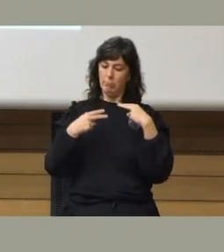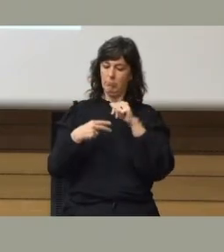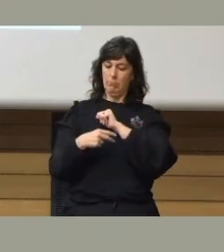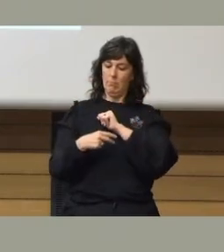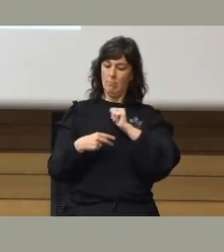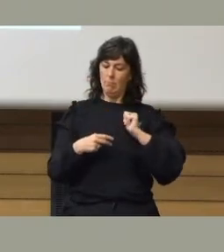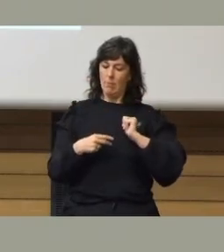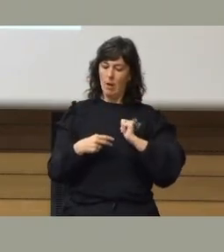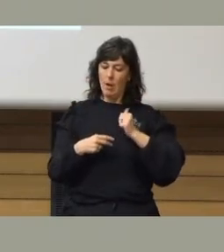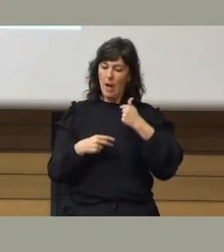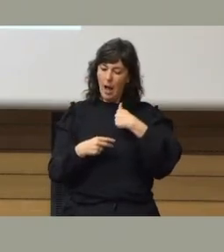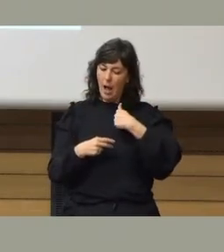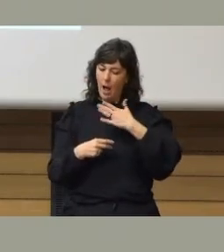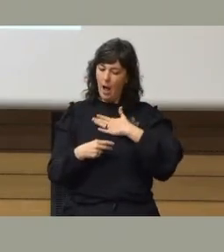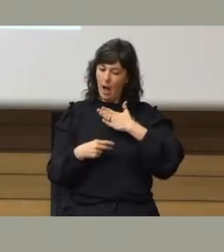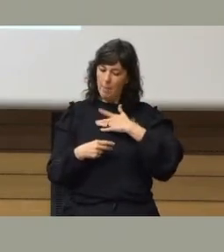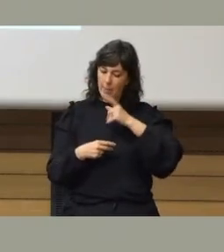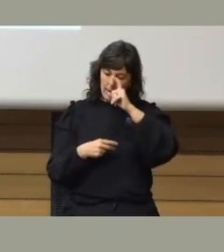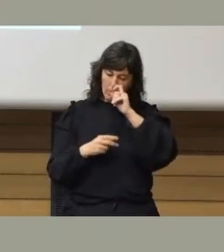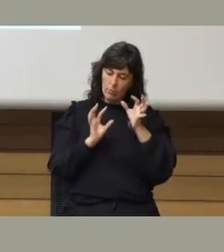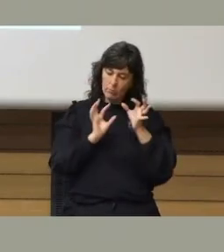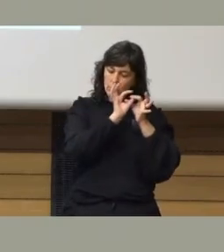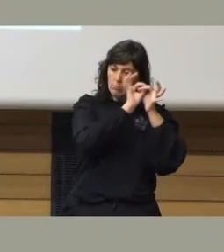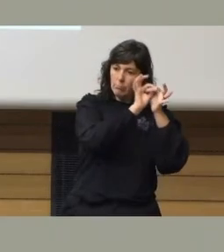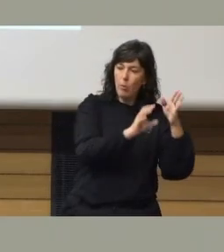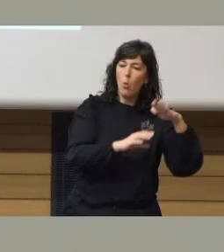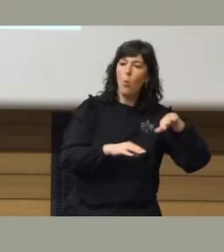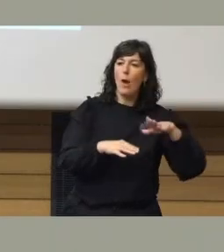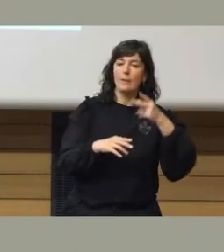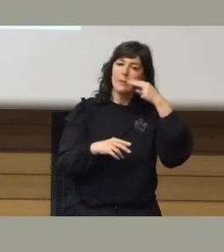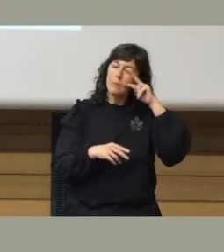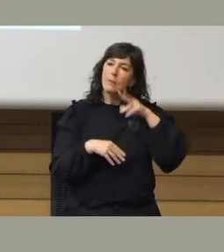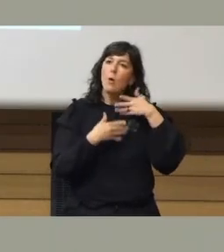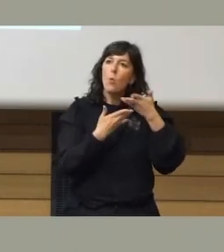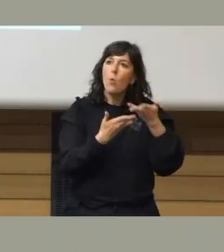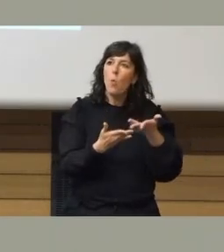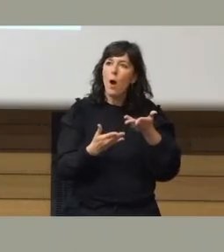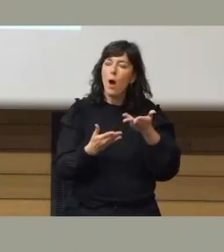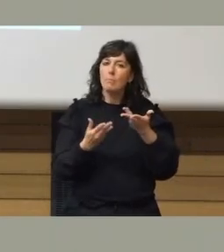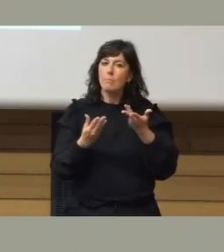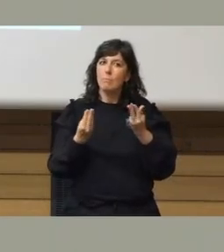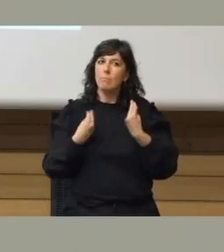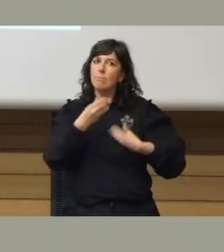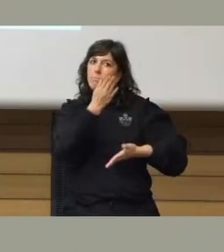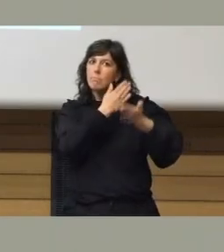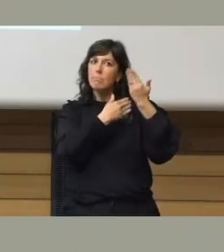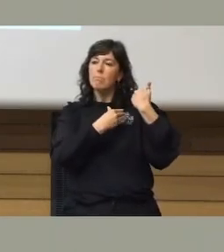mí personalmente, ¿a qué recuerdo? ¿A qué experiencia? ¿A qué vivencia?